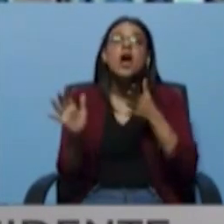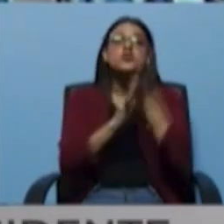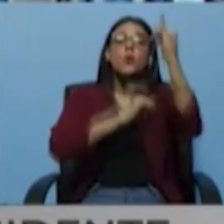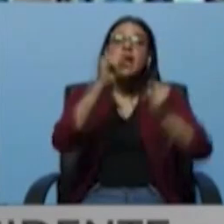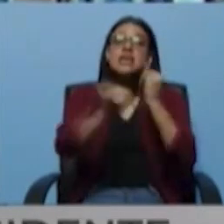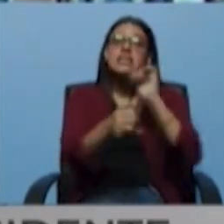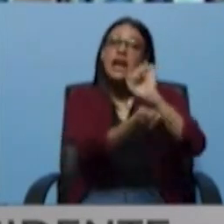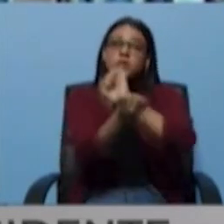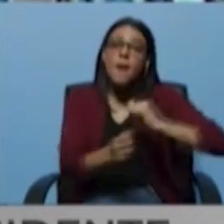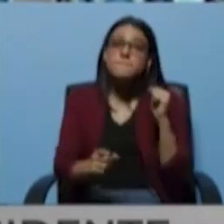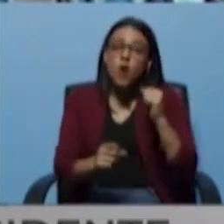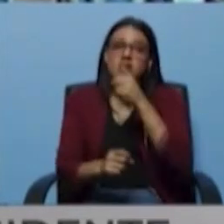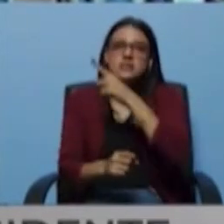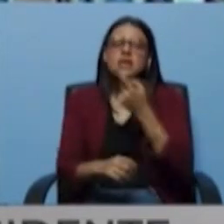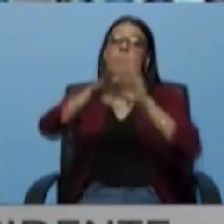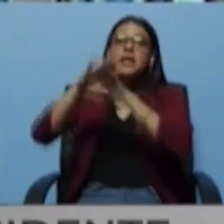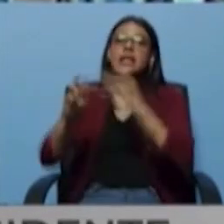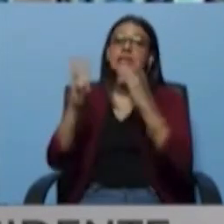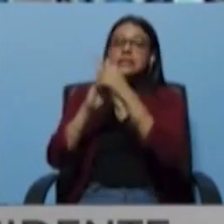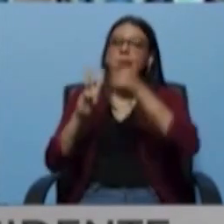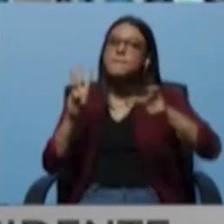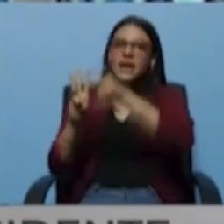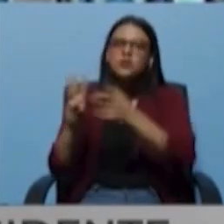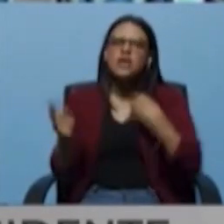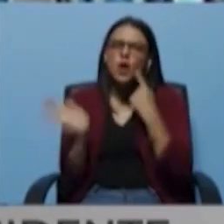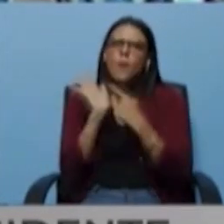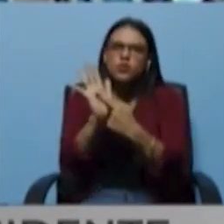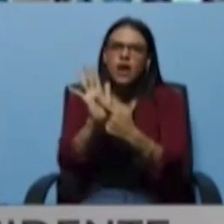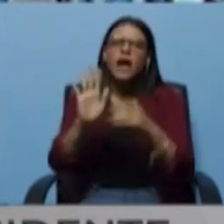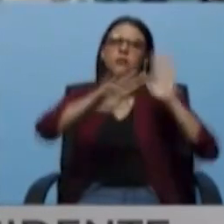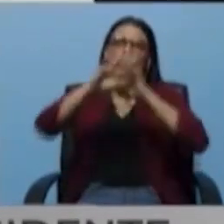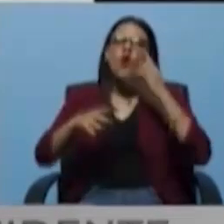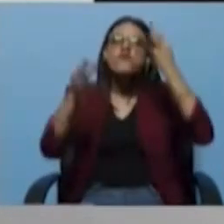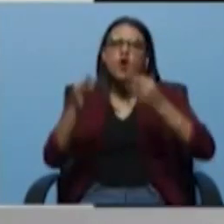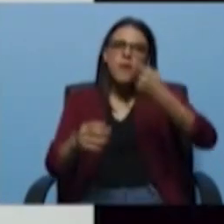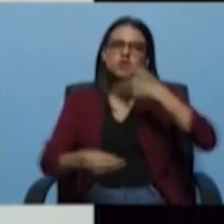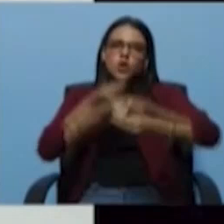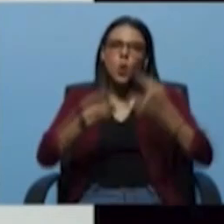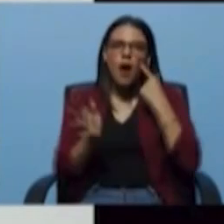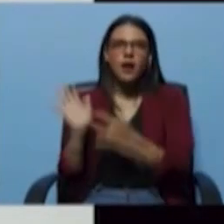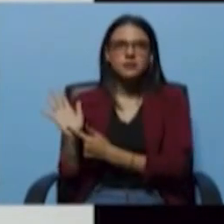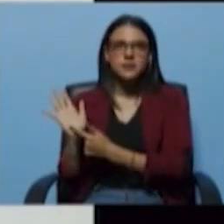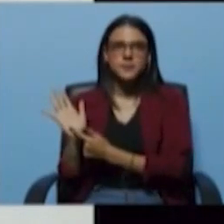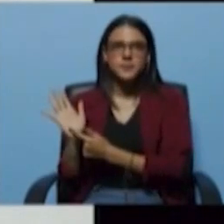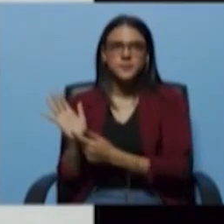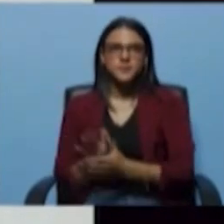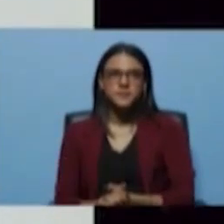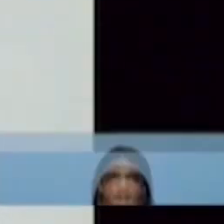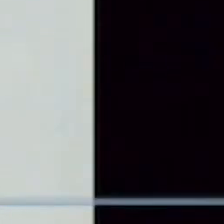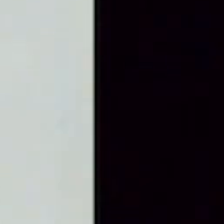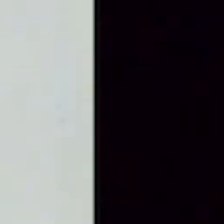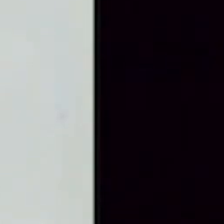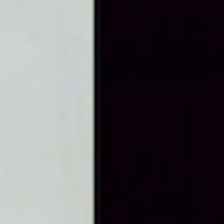estos sujetos. Quiero mostrar por acá la solicitud formalmente hecha. La podemos ver en